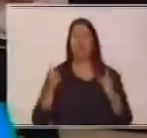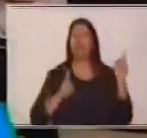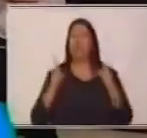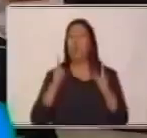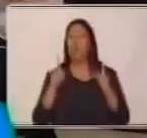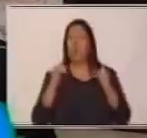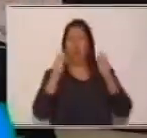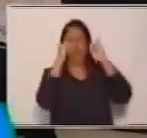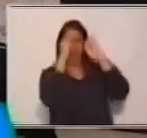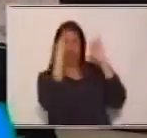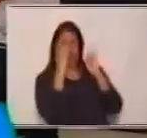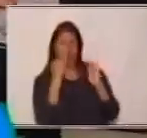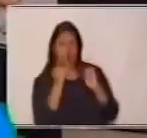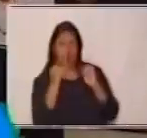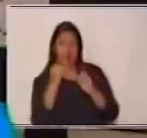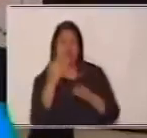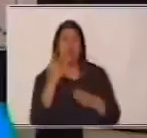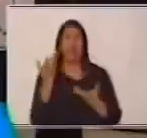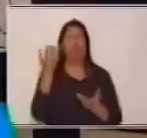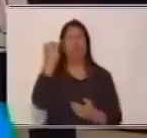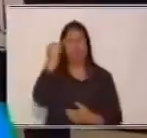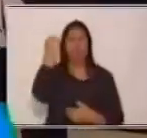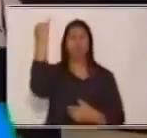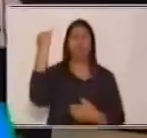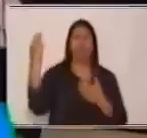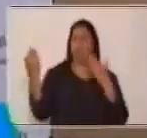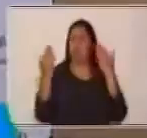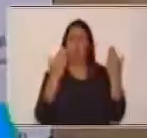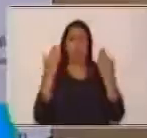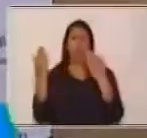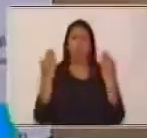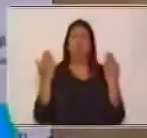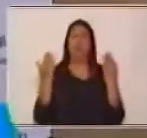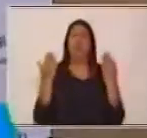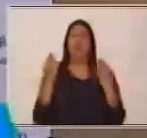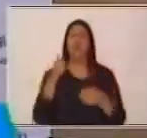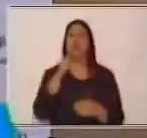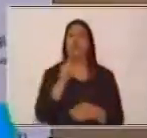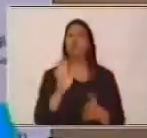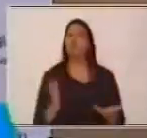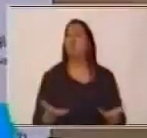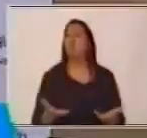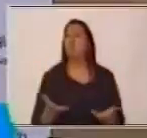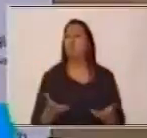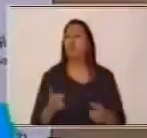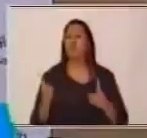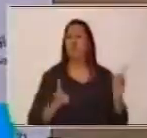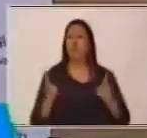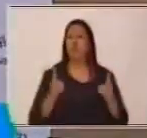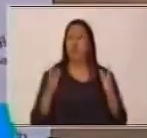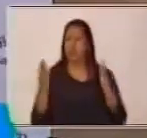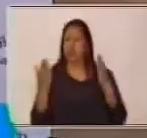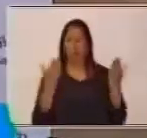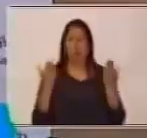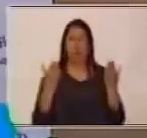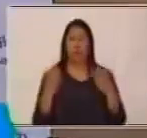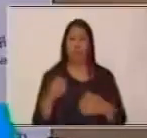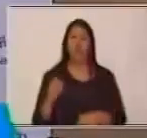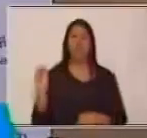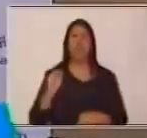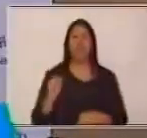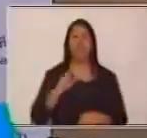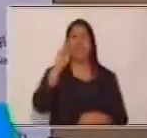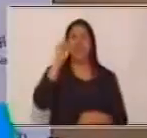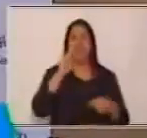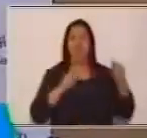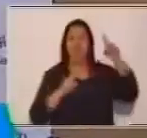comparación. ¿Dónde la encuentras tú? Podemos localizar que hay una comparación en la primera